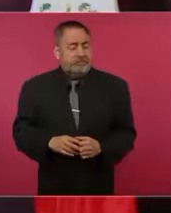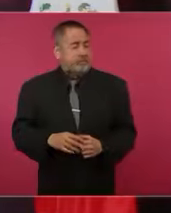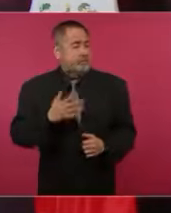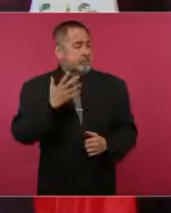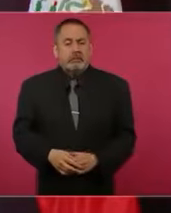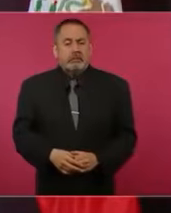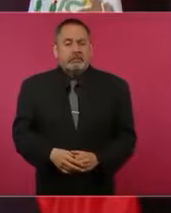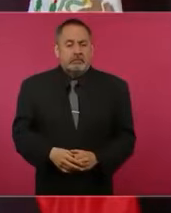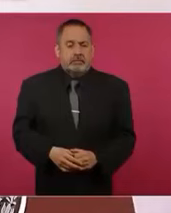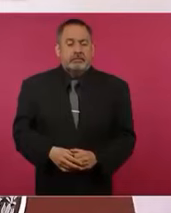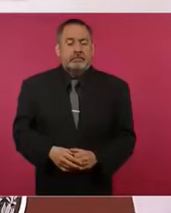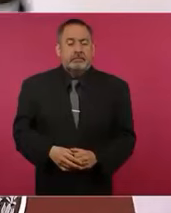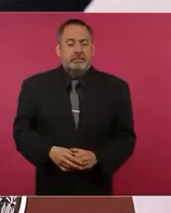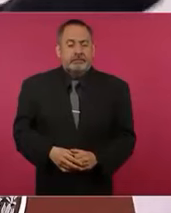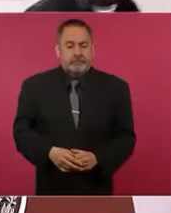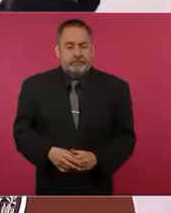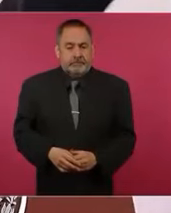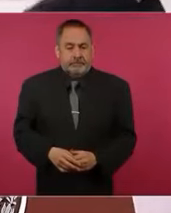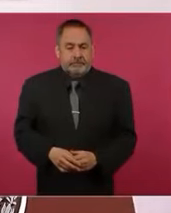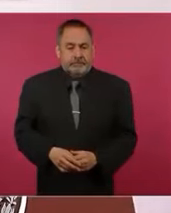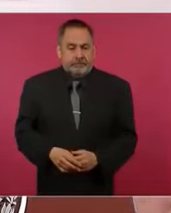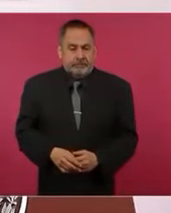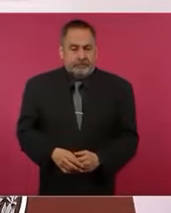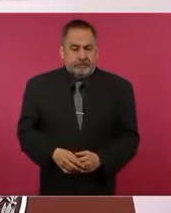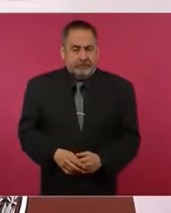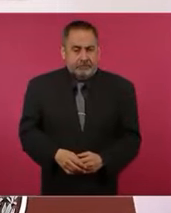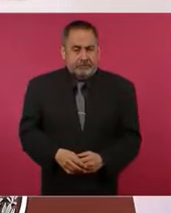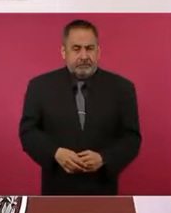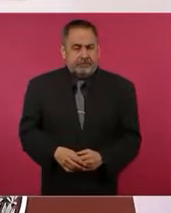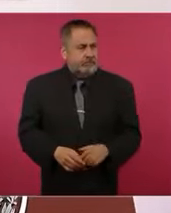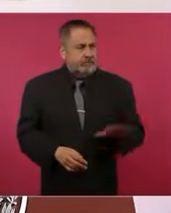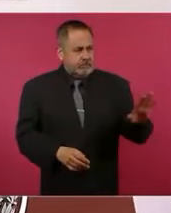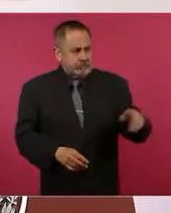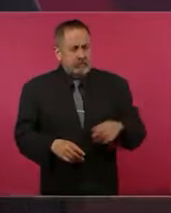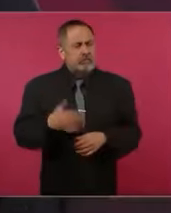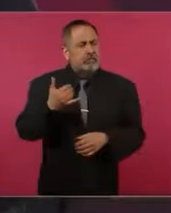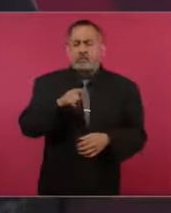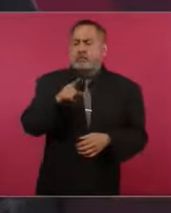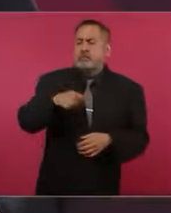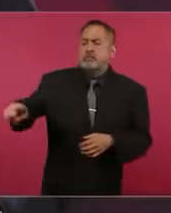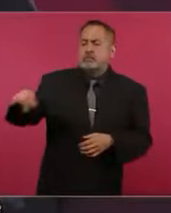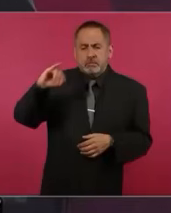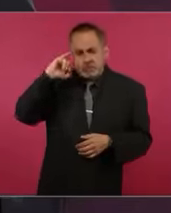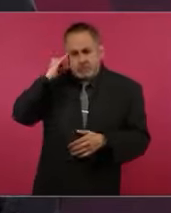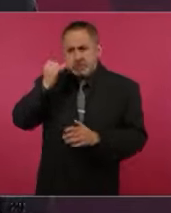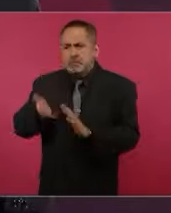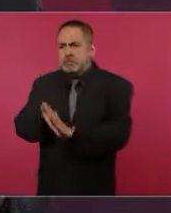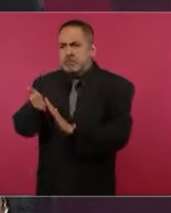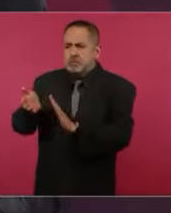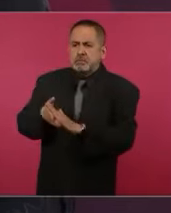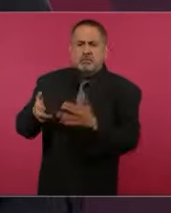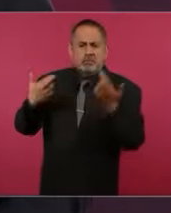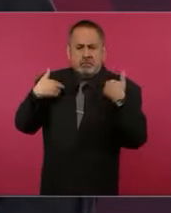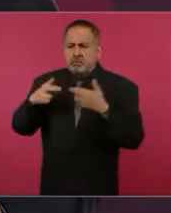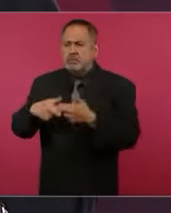opulencia, y los campesinos y los obreros y los